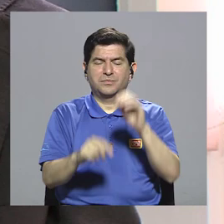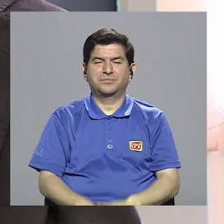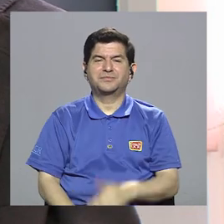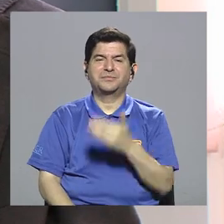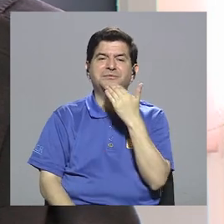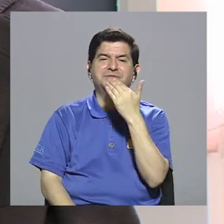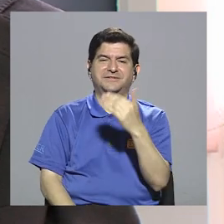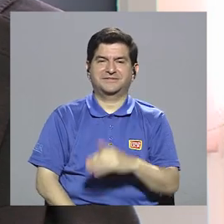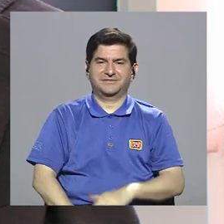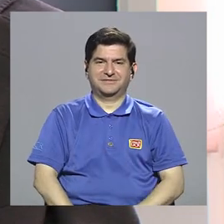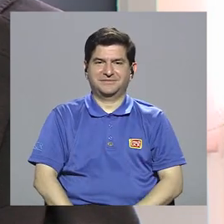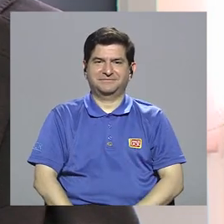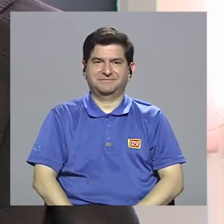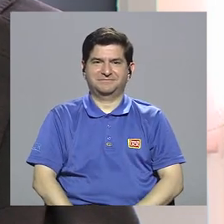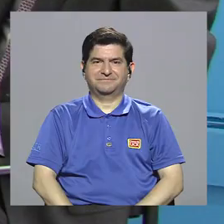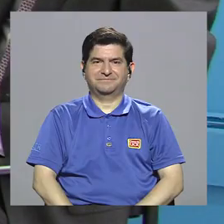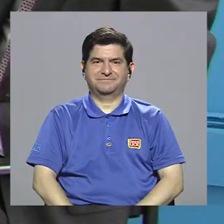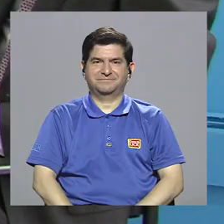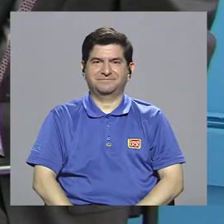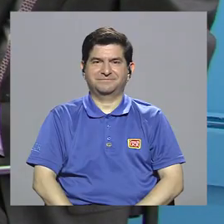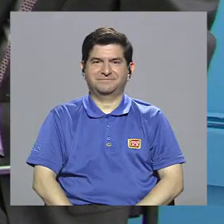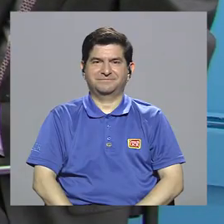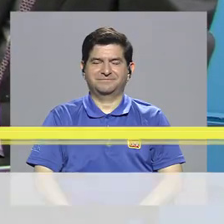lograr los objetivos